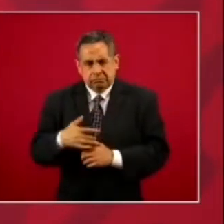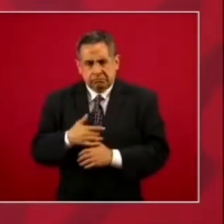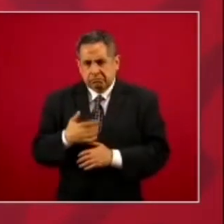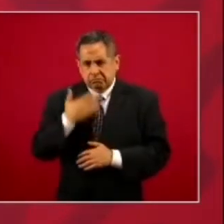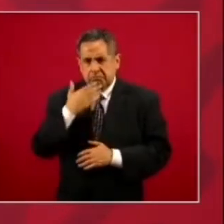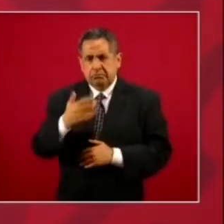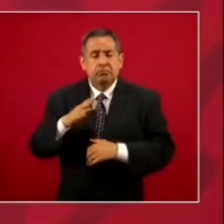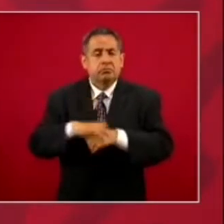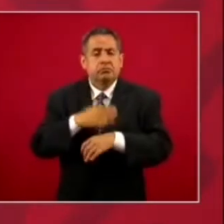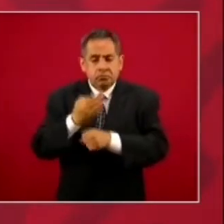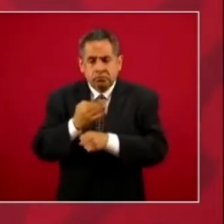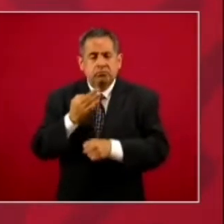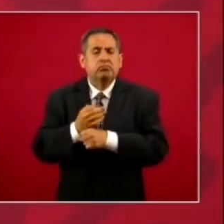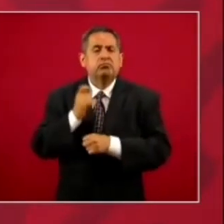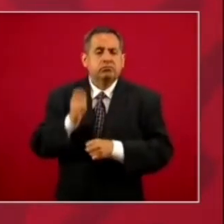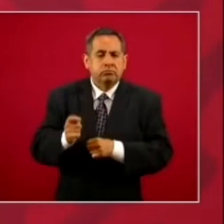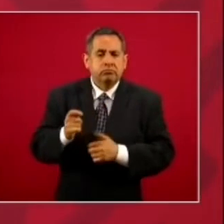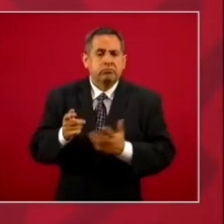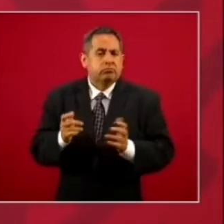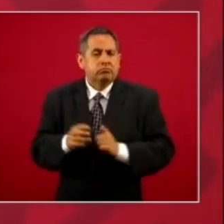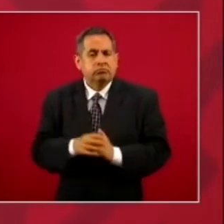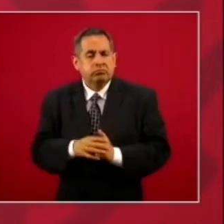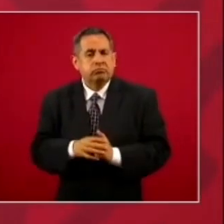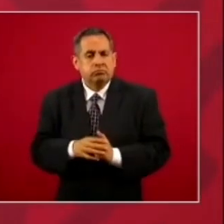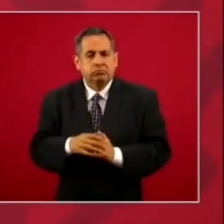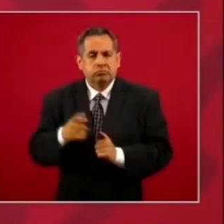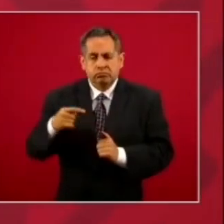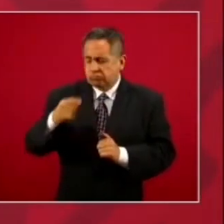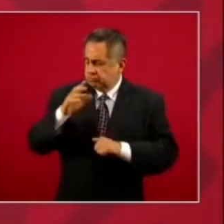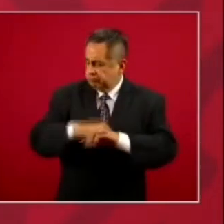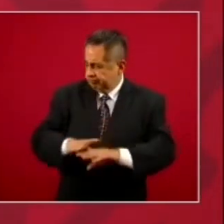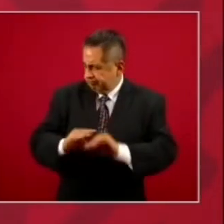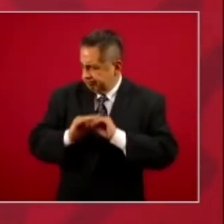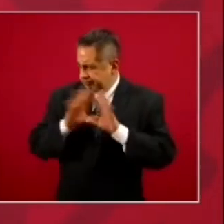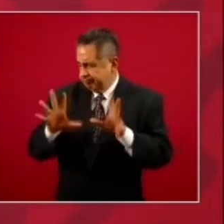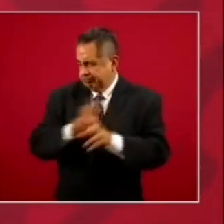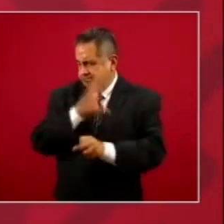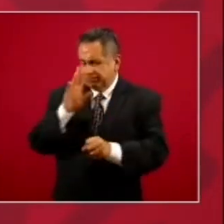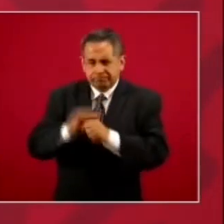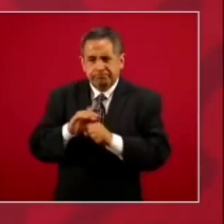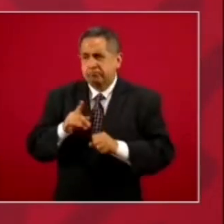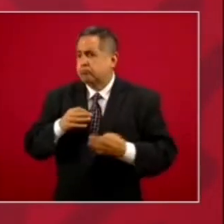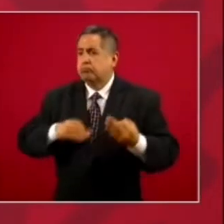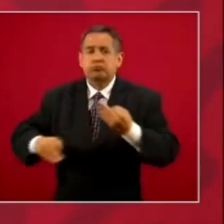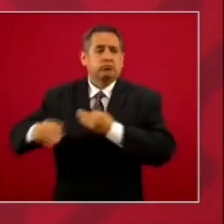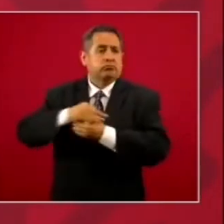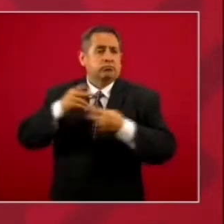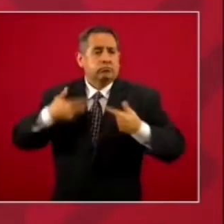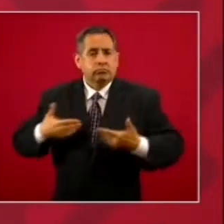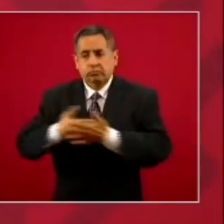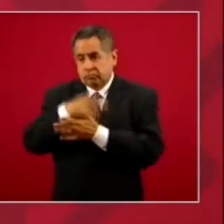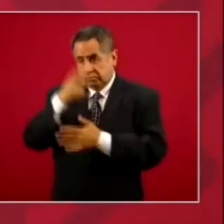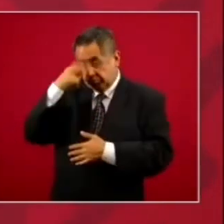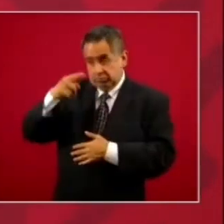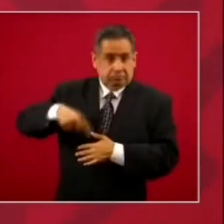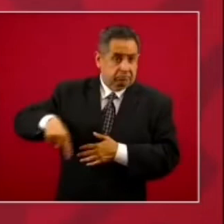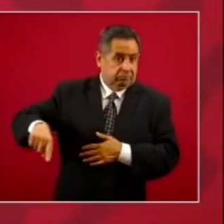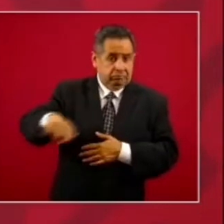¿Por qué? Porque estamos ejerciendo a plenitud todos los mexicanos